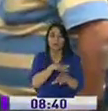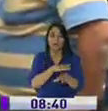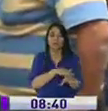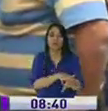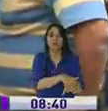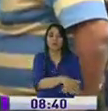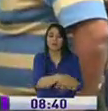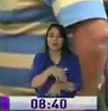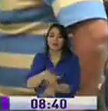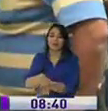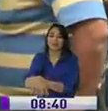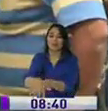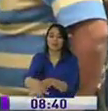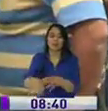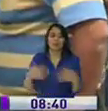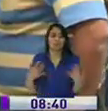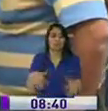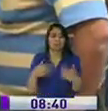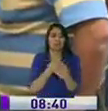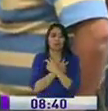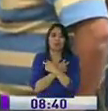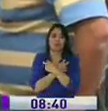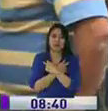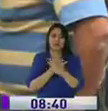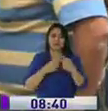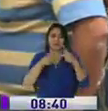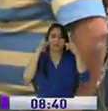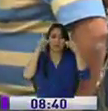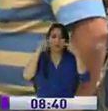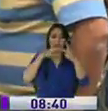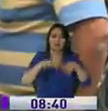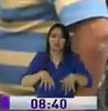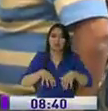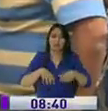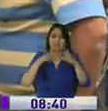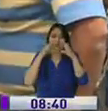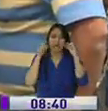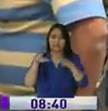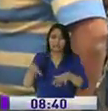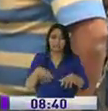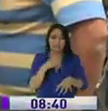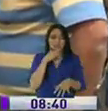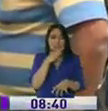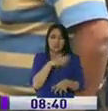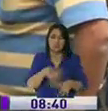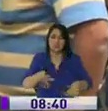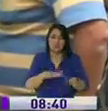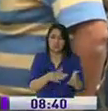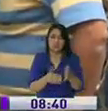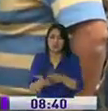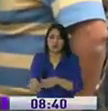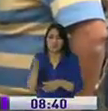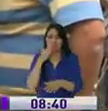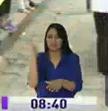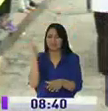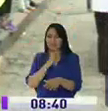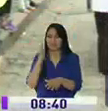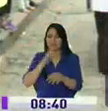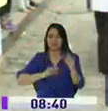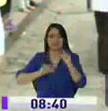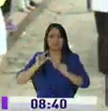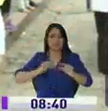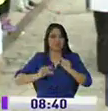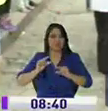Viene calaveras de vaca, de perros, de gato, pulgas de pesticidas. Debido a